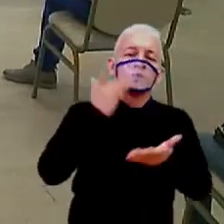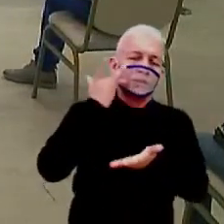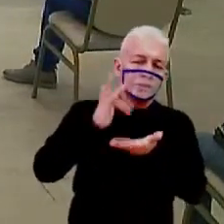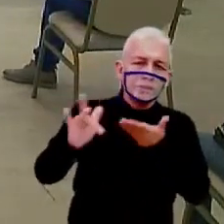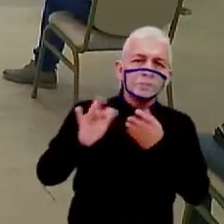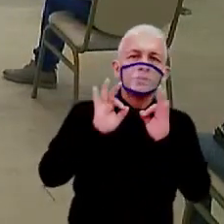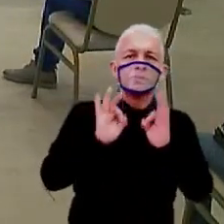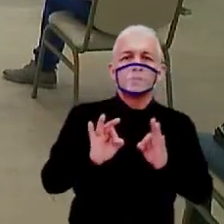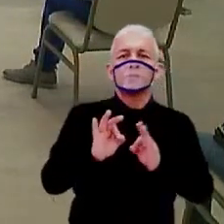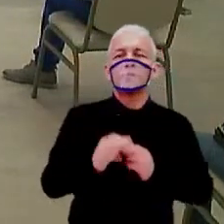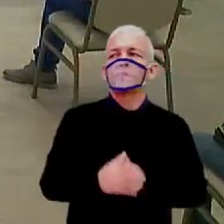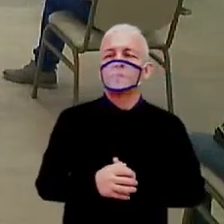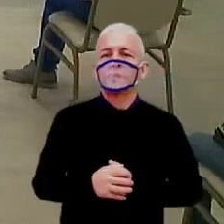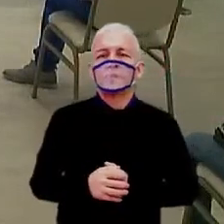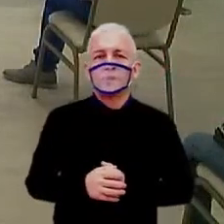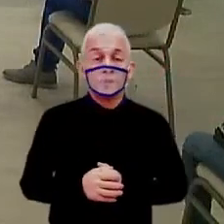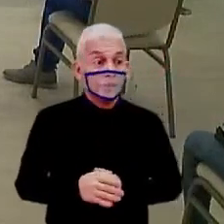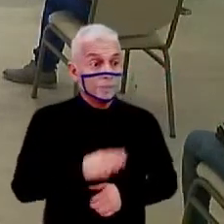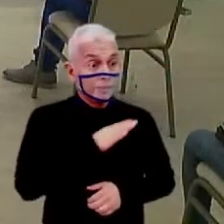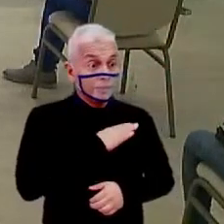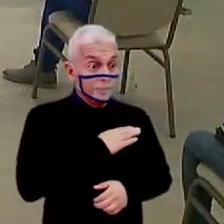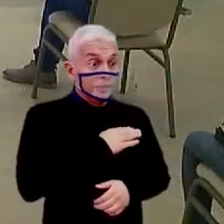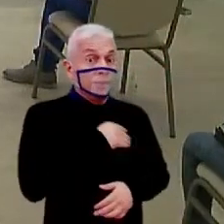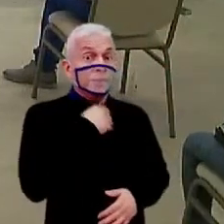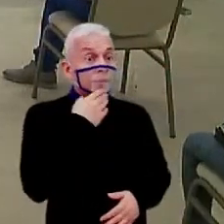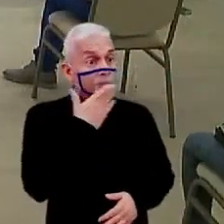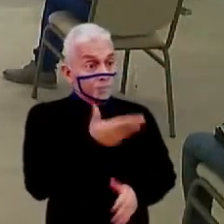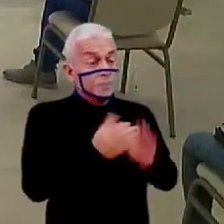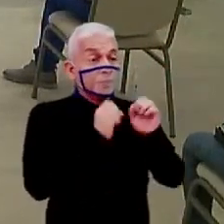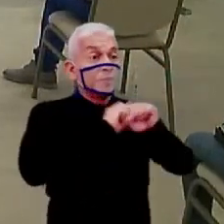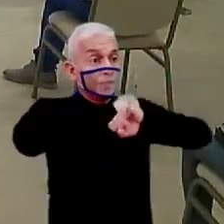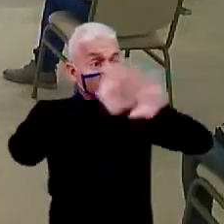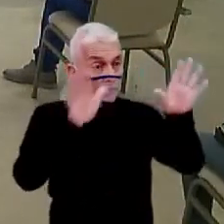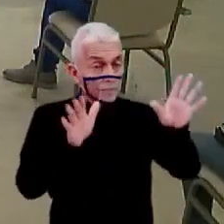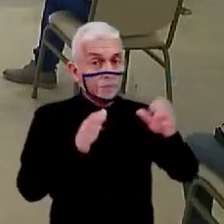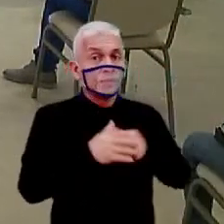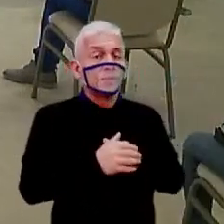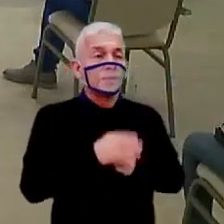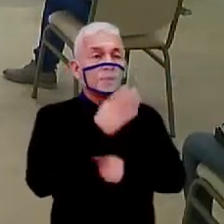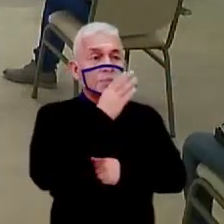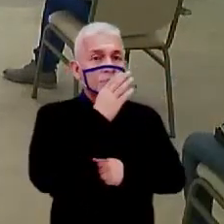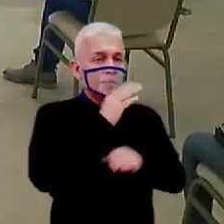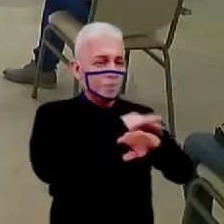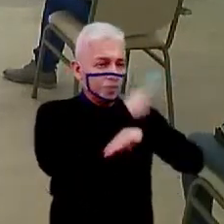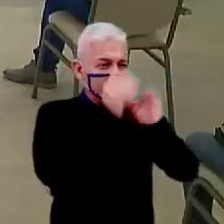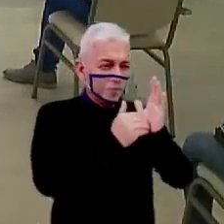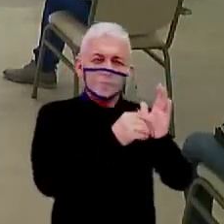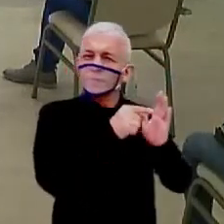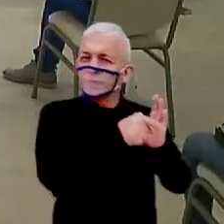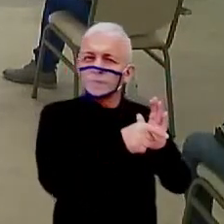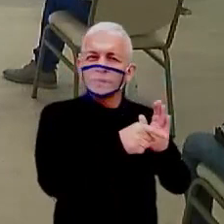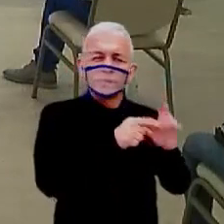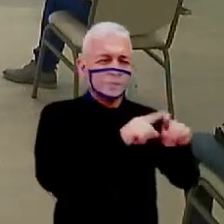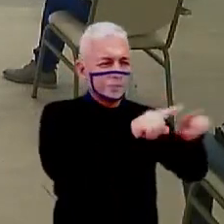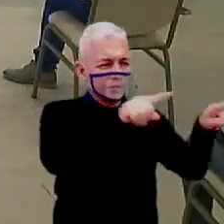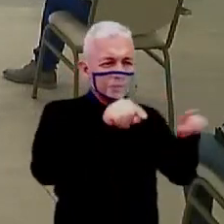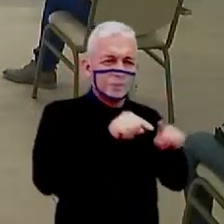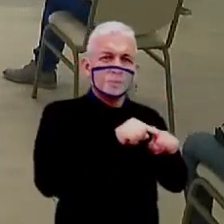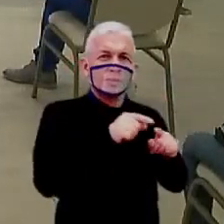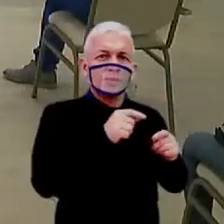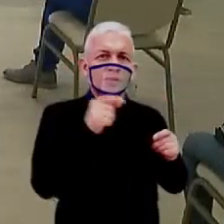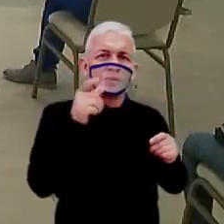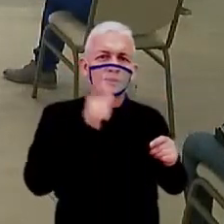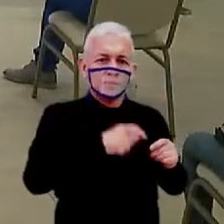estos mismos. Es que hay que hacer claridad. Barranquillita es hoy el espacio donde se